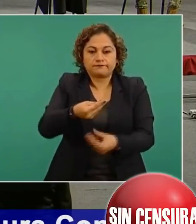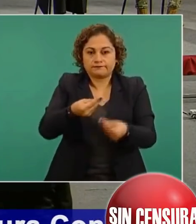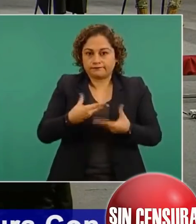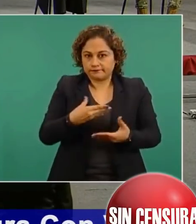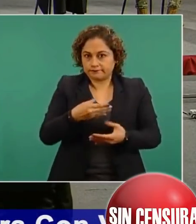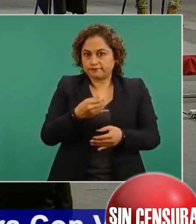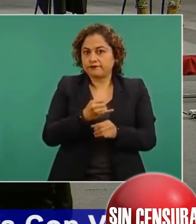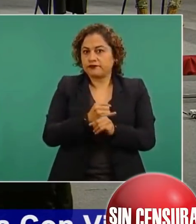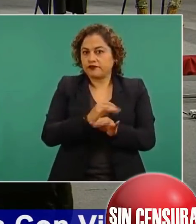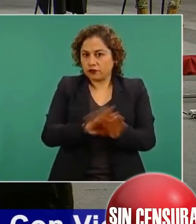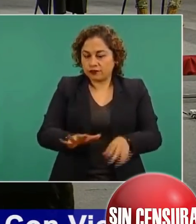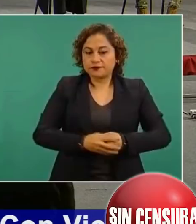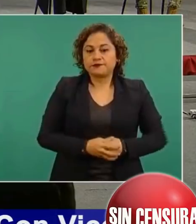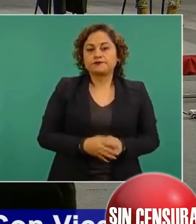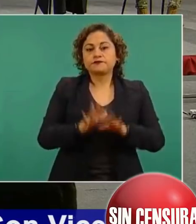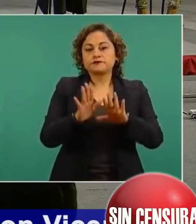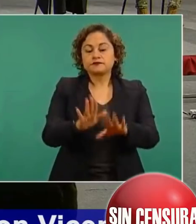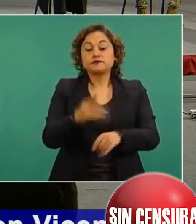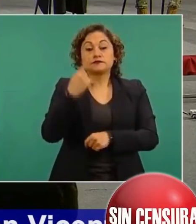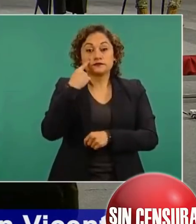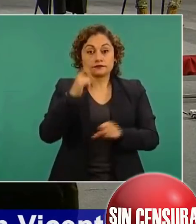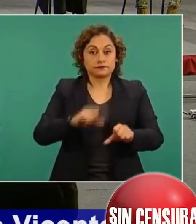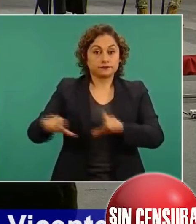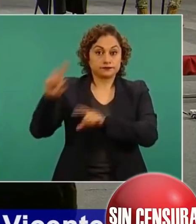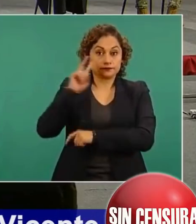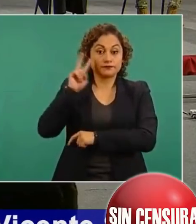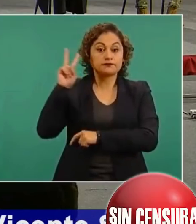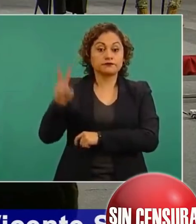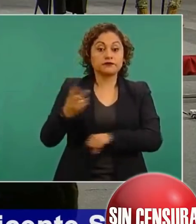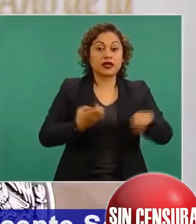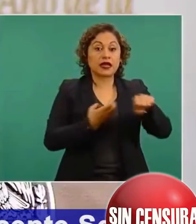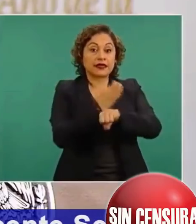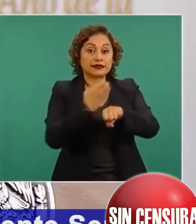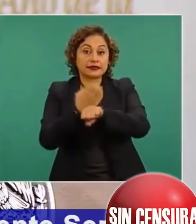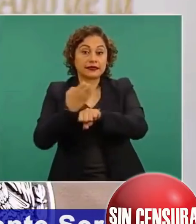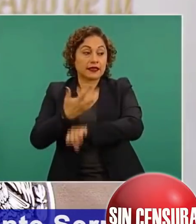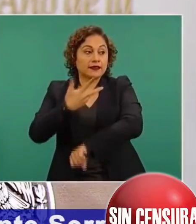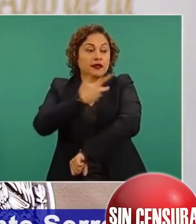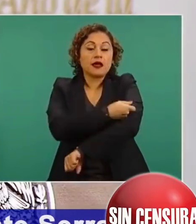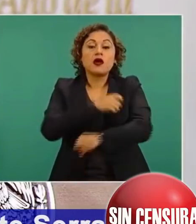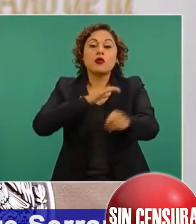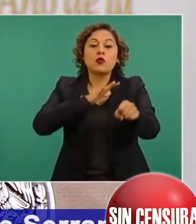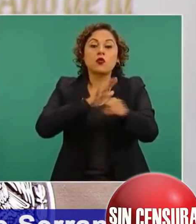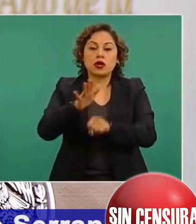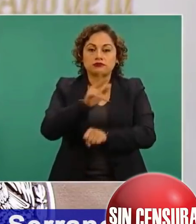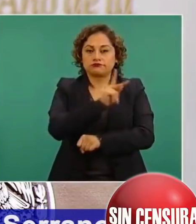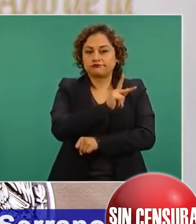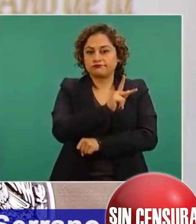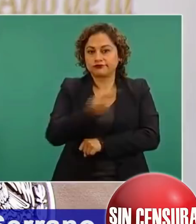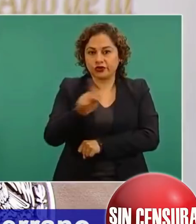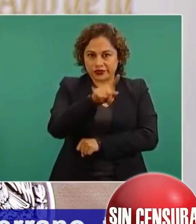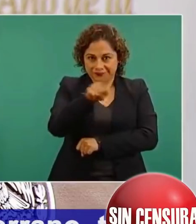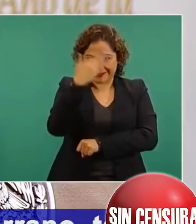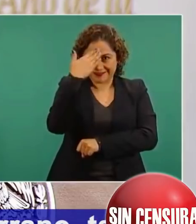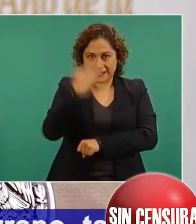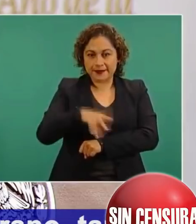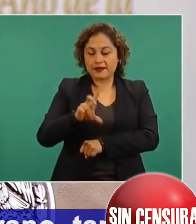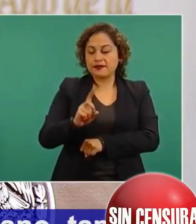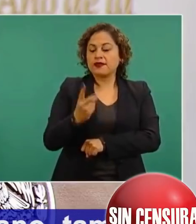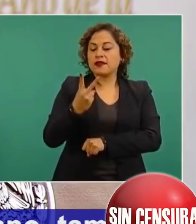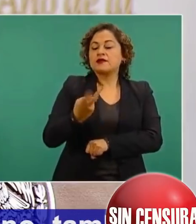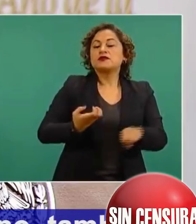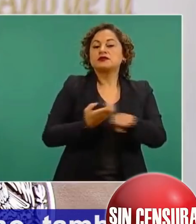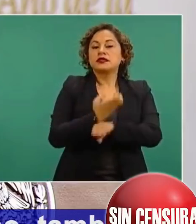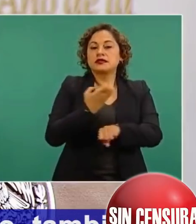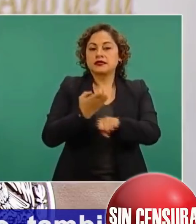federativas participan. Todas. Destacamos, creo que a estas alturas ya nadie se confunde, que 32 entidades federativas, que